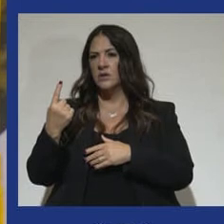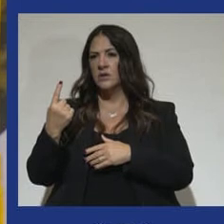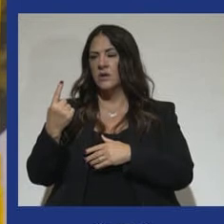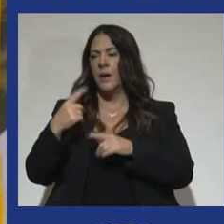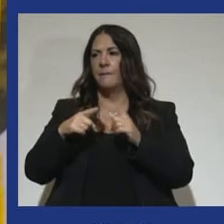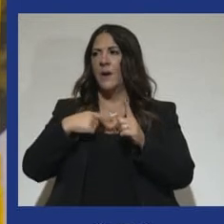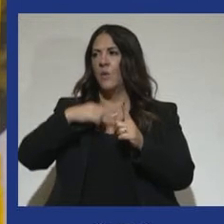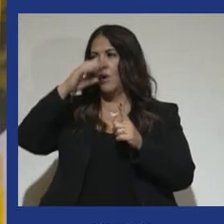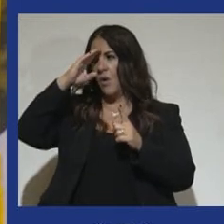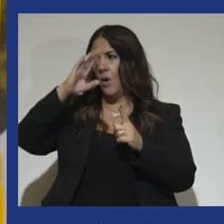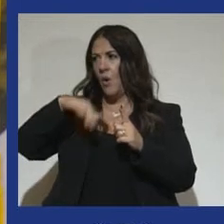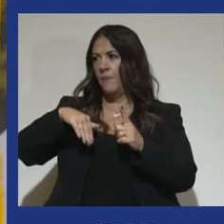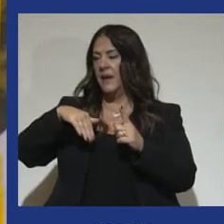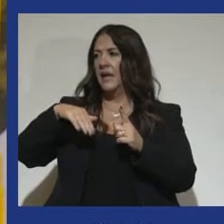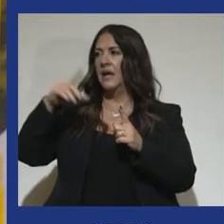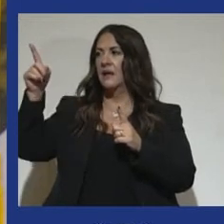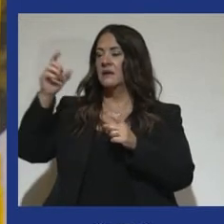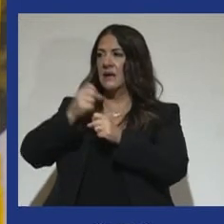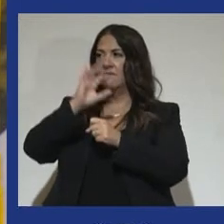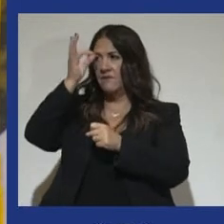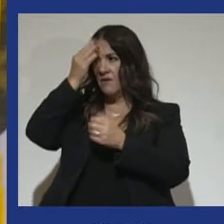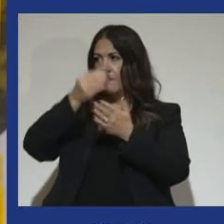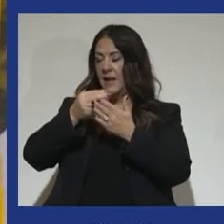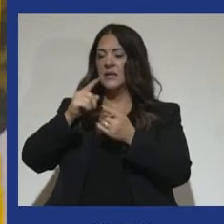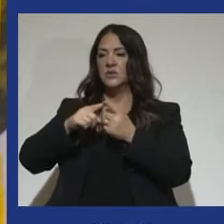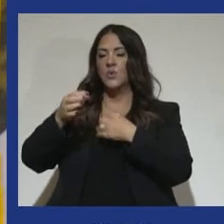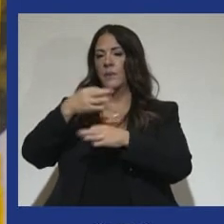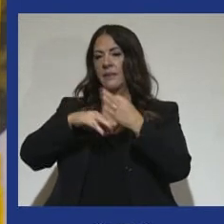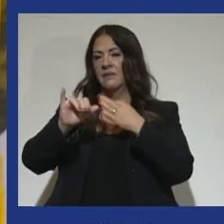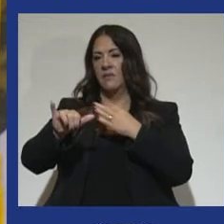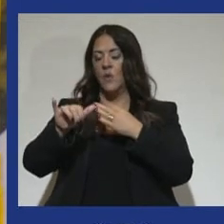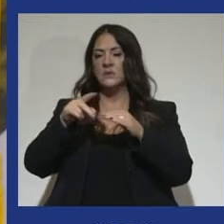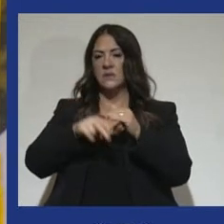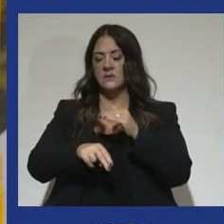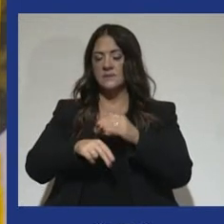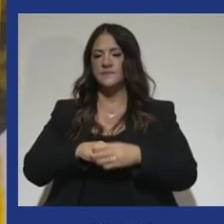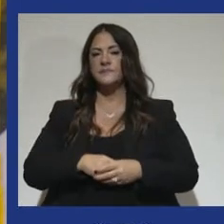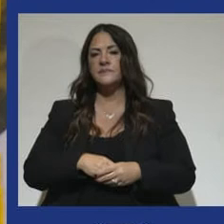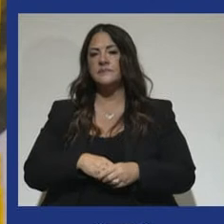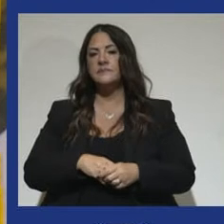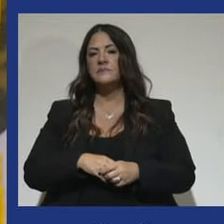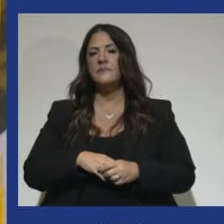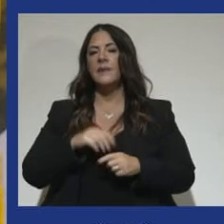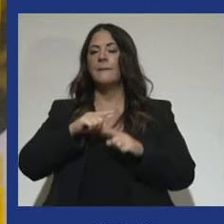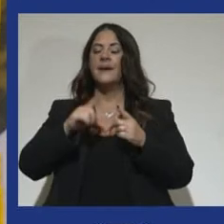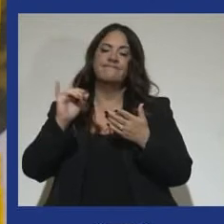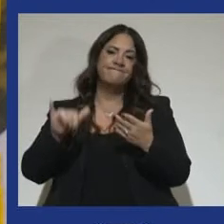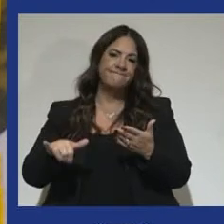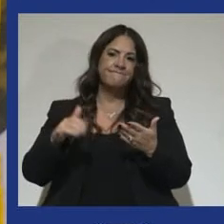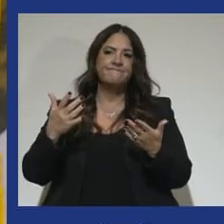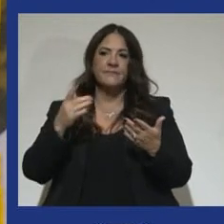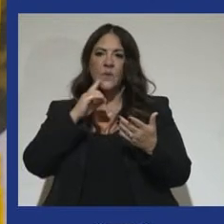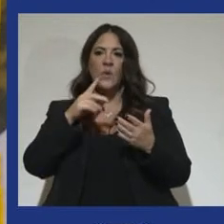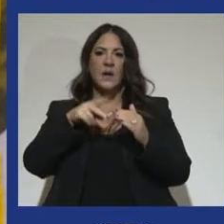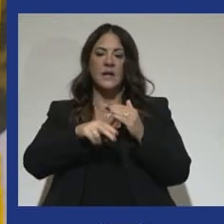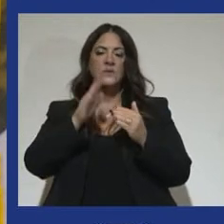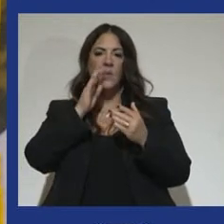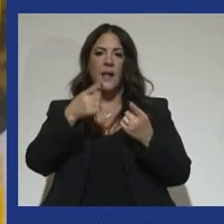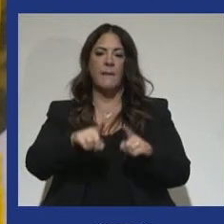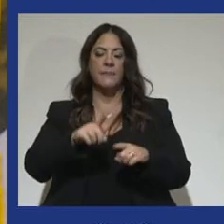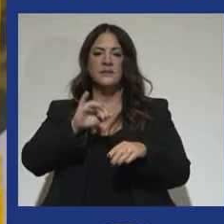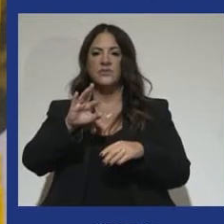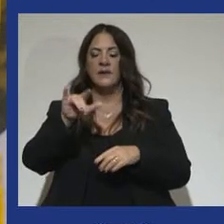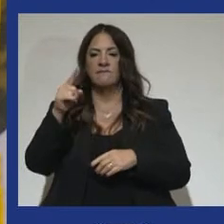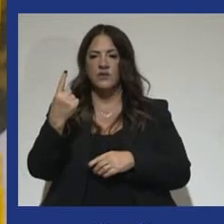el primero de julio y también en efecto pero esperamos que con los fondos federales eliminaríamos estos recortes pero estos recortes sucederán al